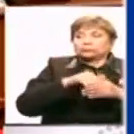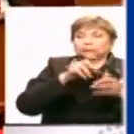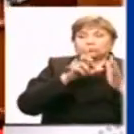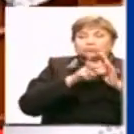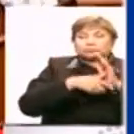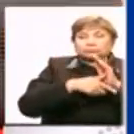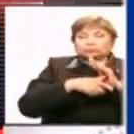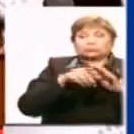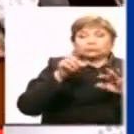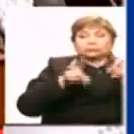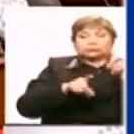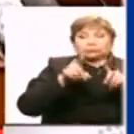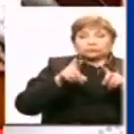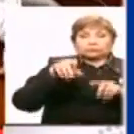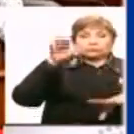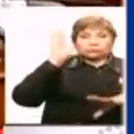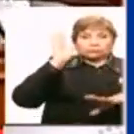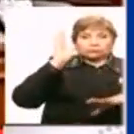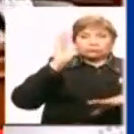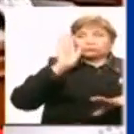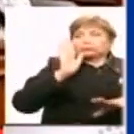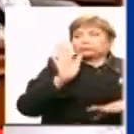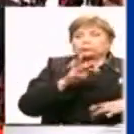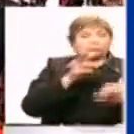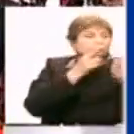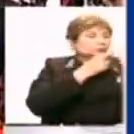discutiendo, cuál es el fondo de esta discusión.